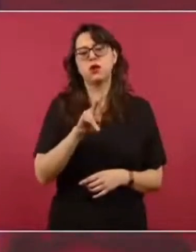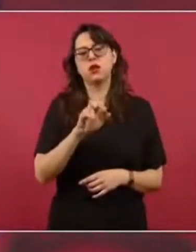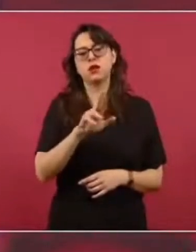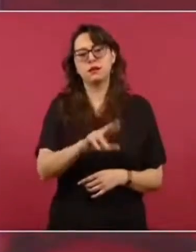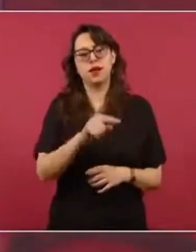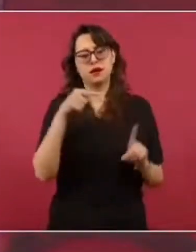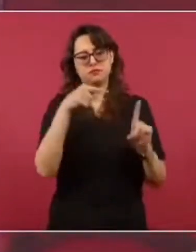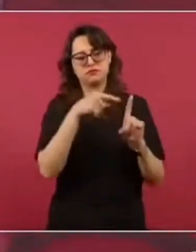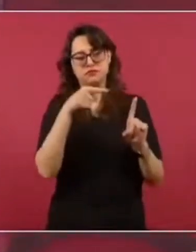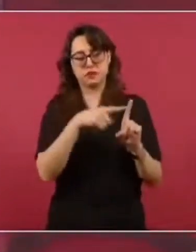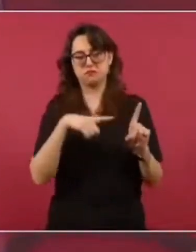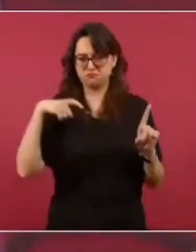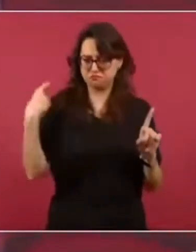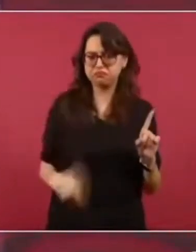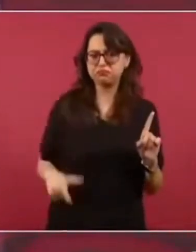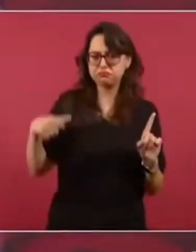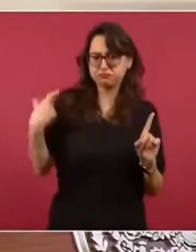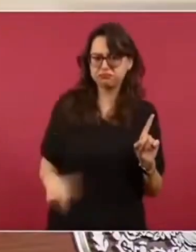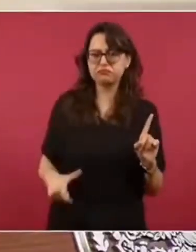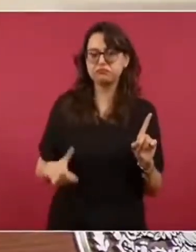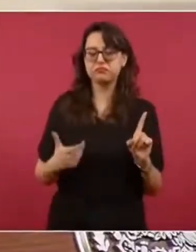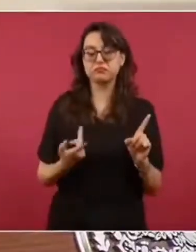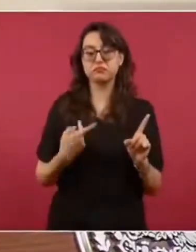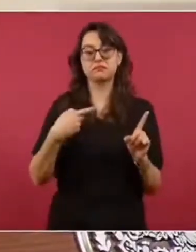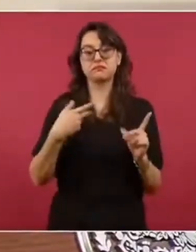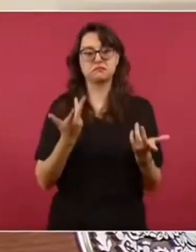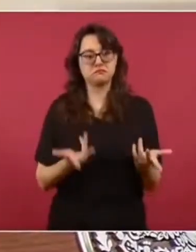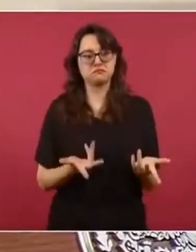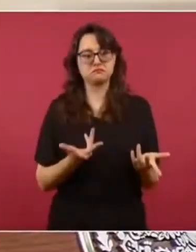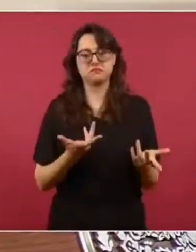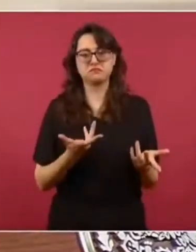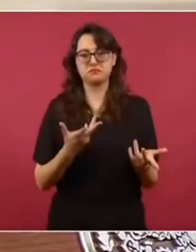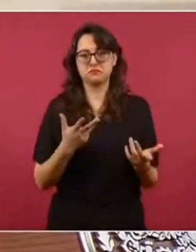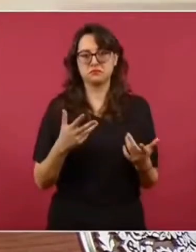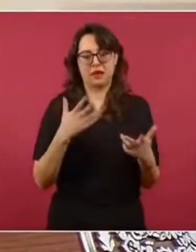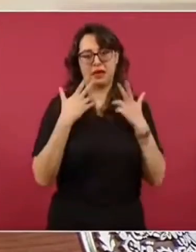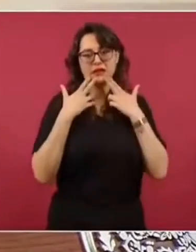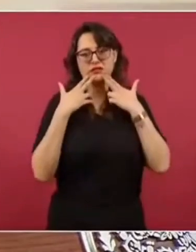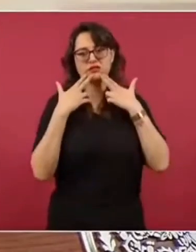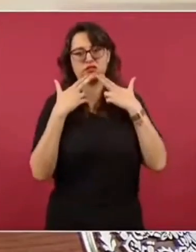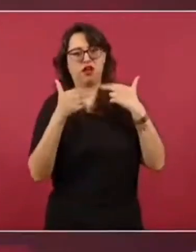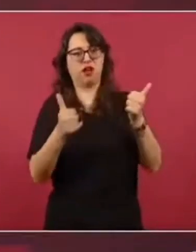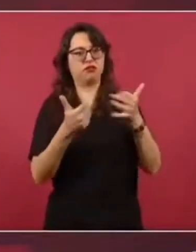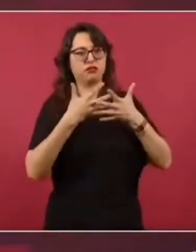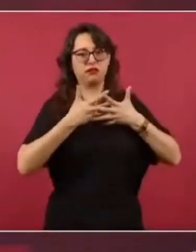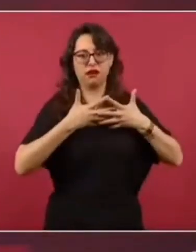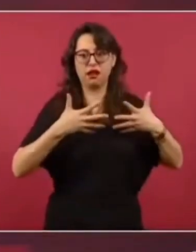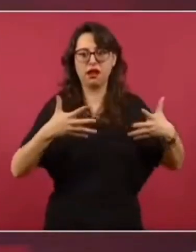de hacendados, tenía a su maestro